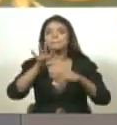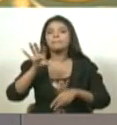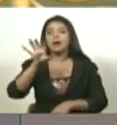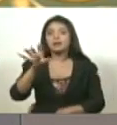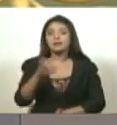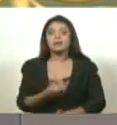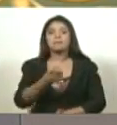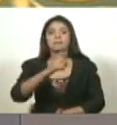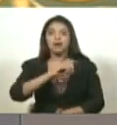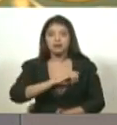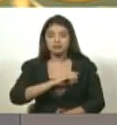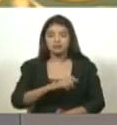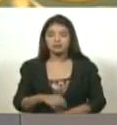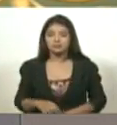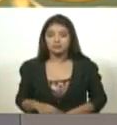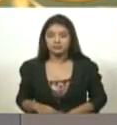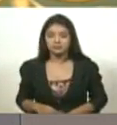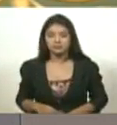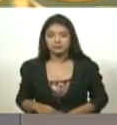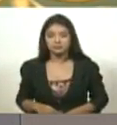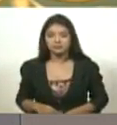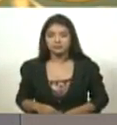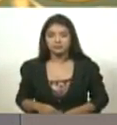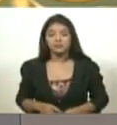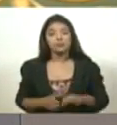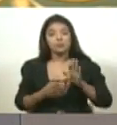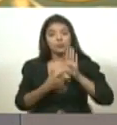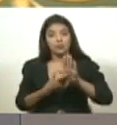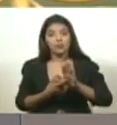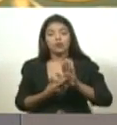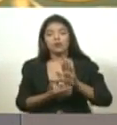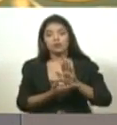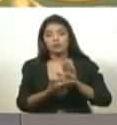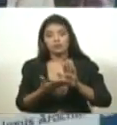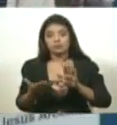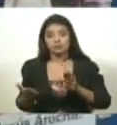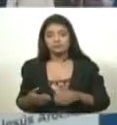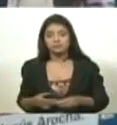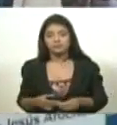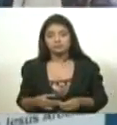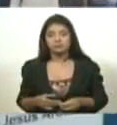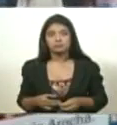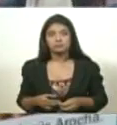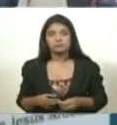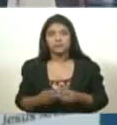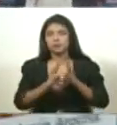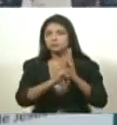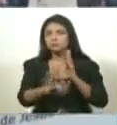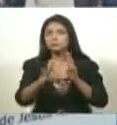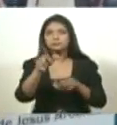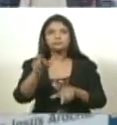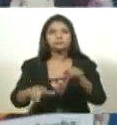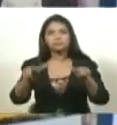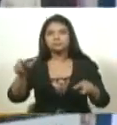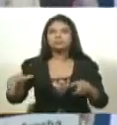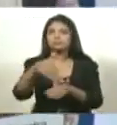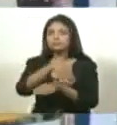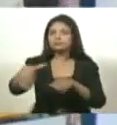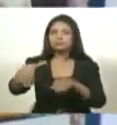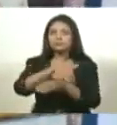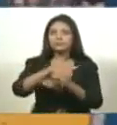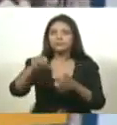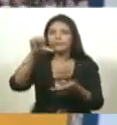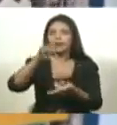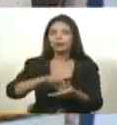España, ¿verdad? Donde muestra un gran número de personas en una calle de la